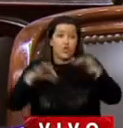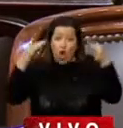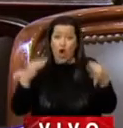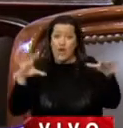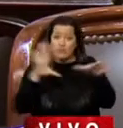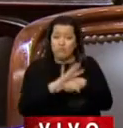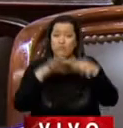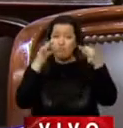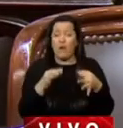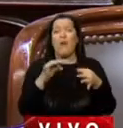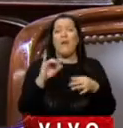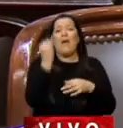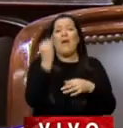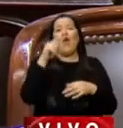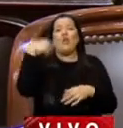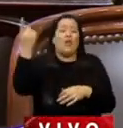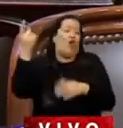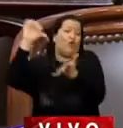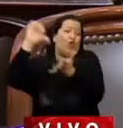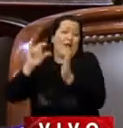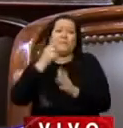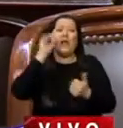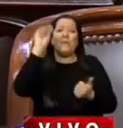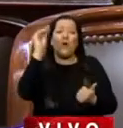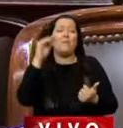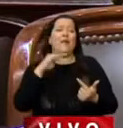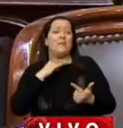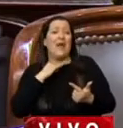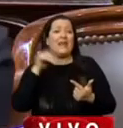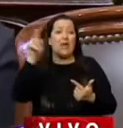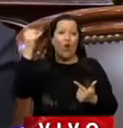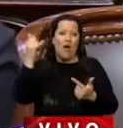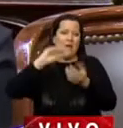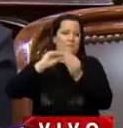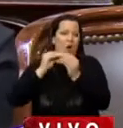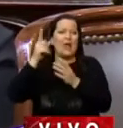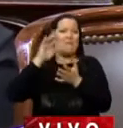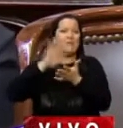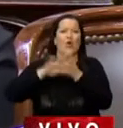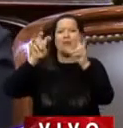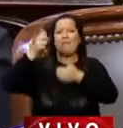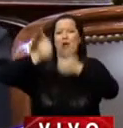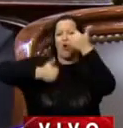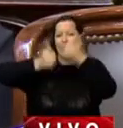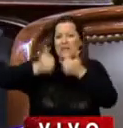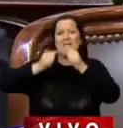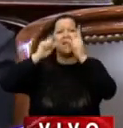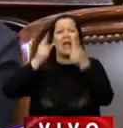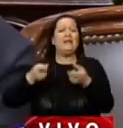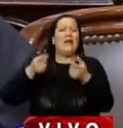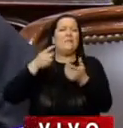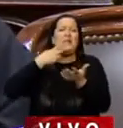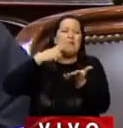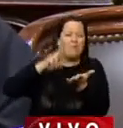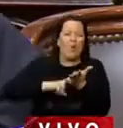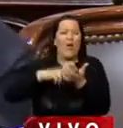son mejores que instalarse en otros países, como Brasil y México, que ahí tenemos un problema de competitividad. Aparte de las condiciones fiscales,